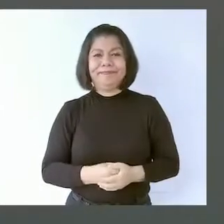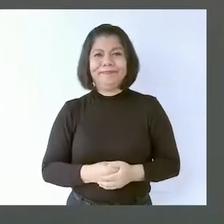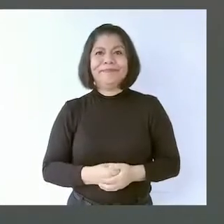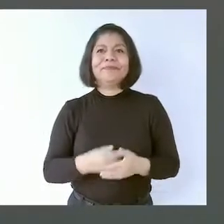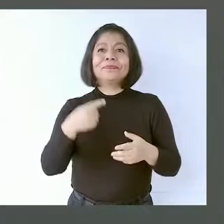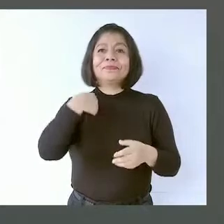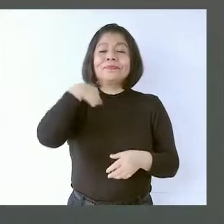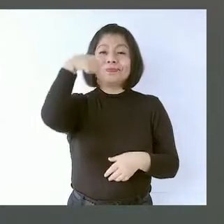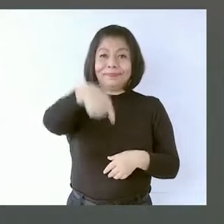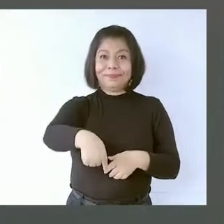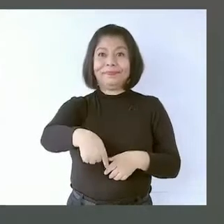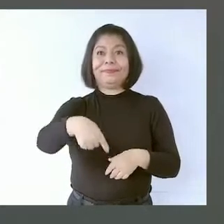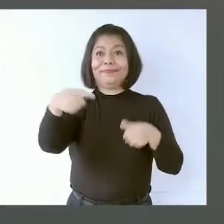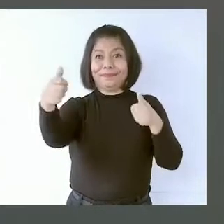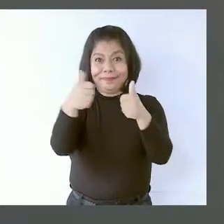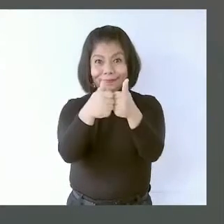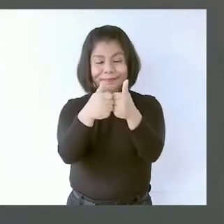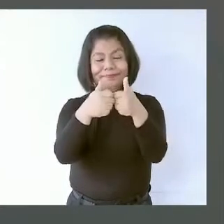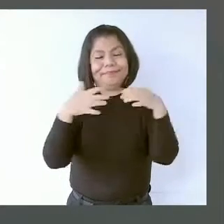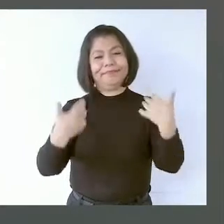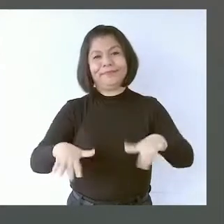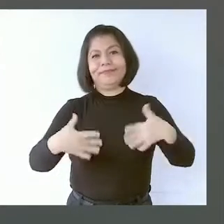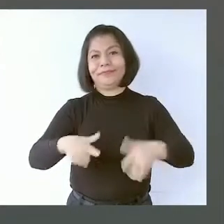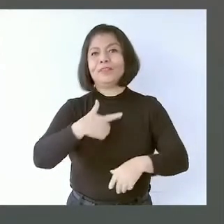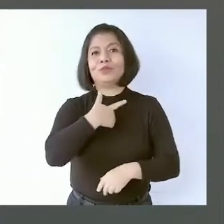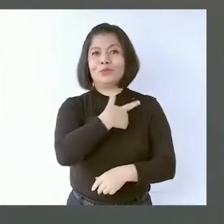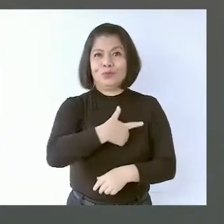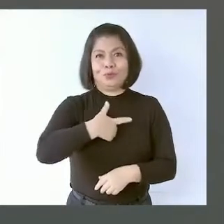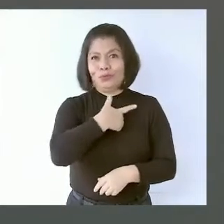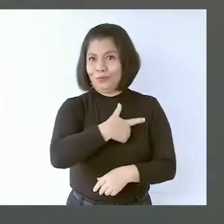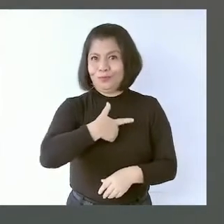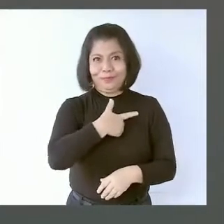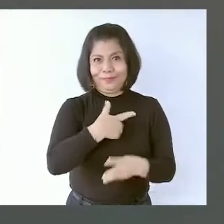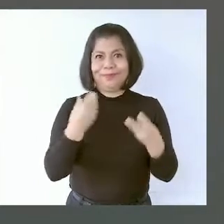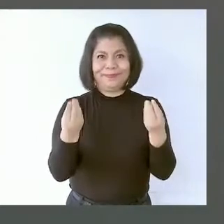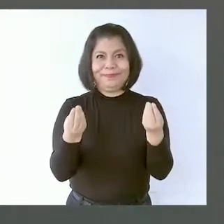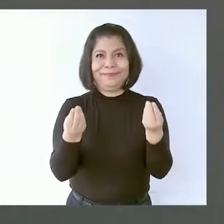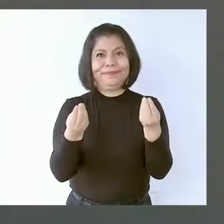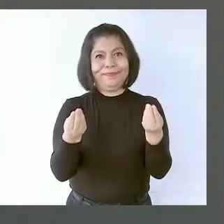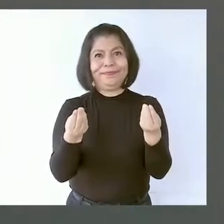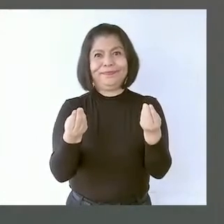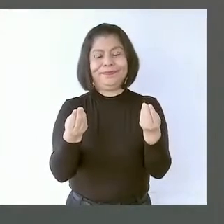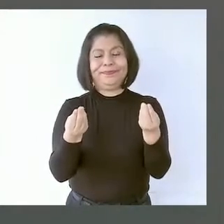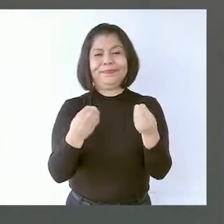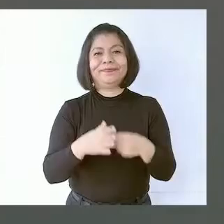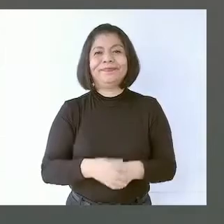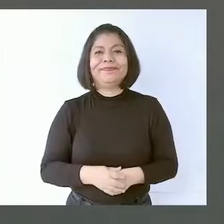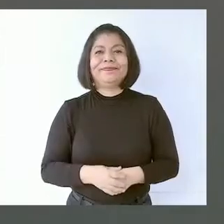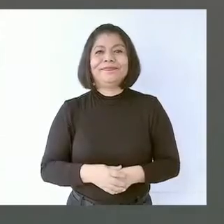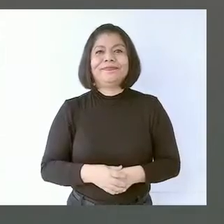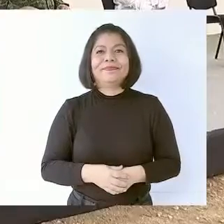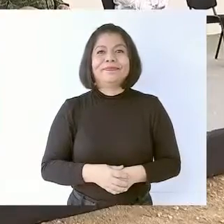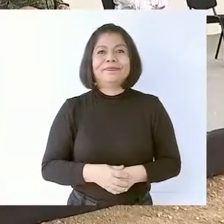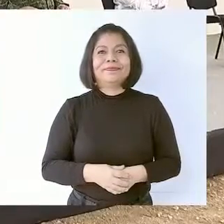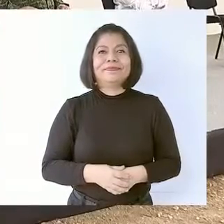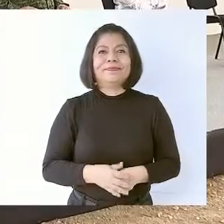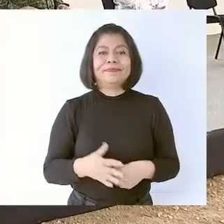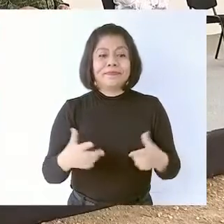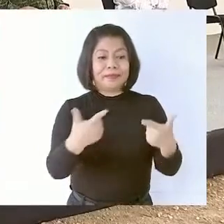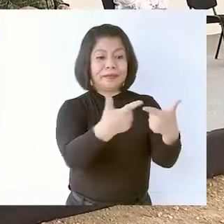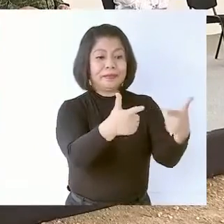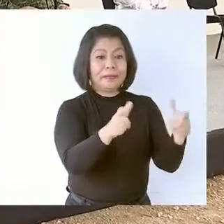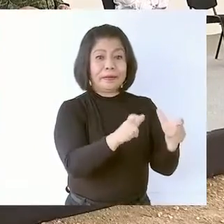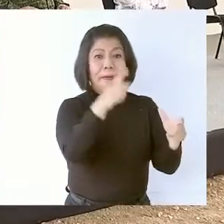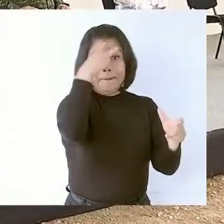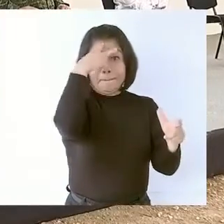con ustedes, agradecer de nuevo a los representantes de Grupo